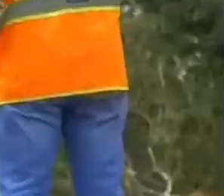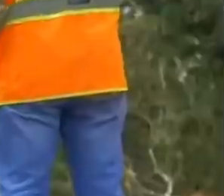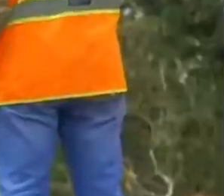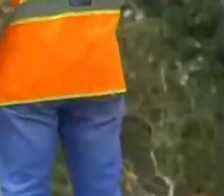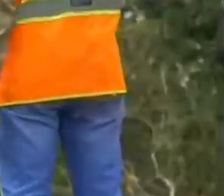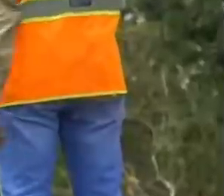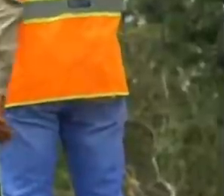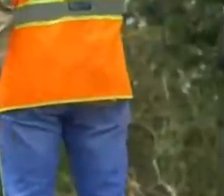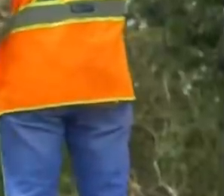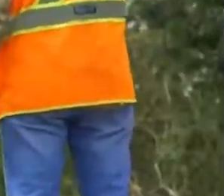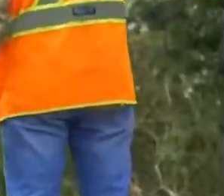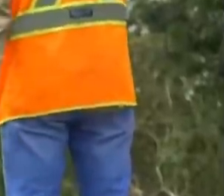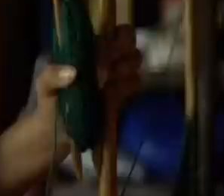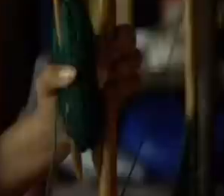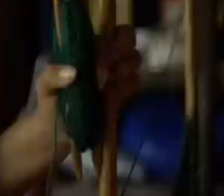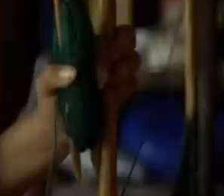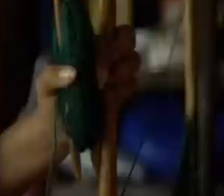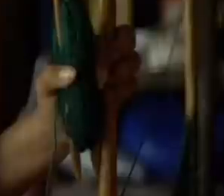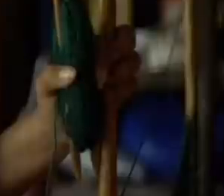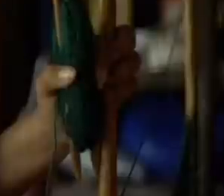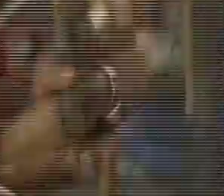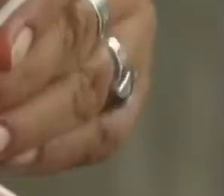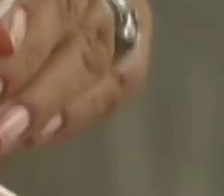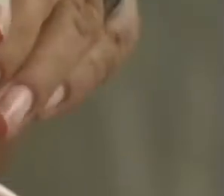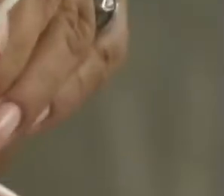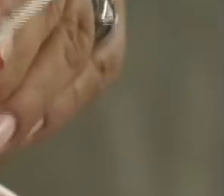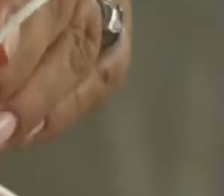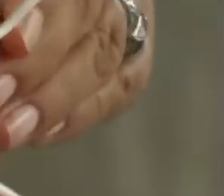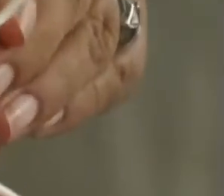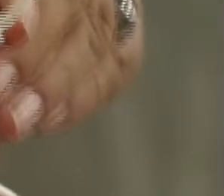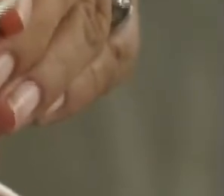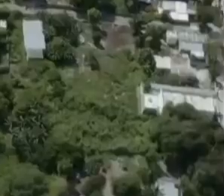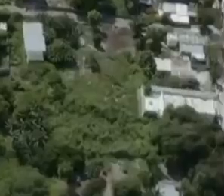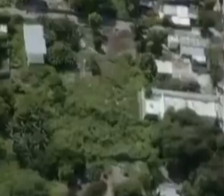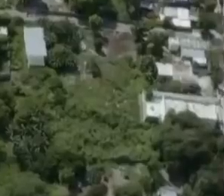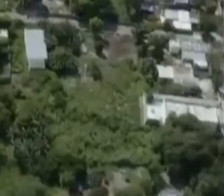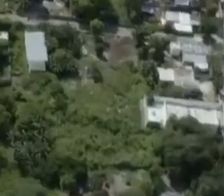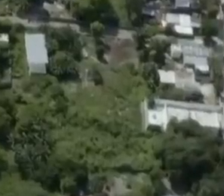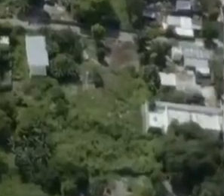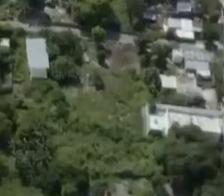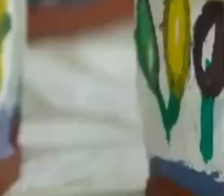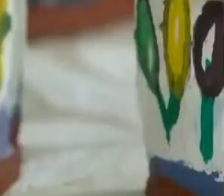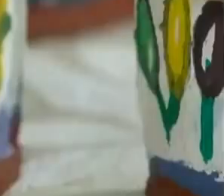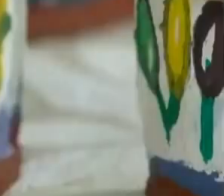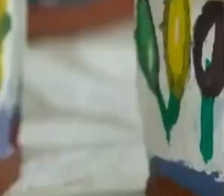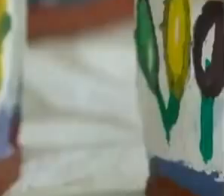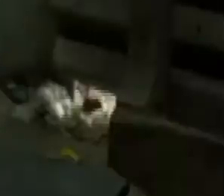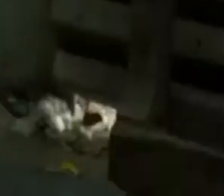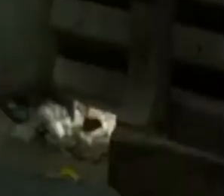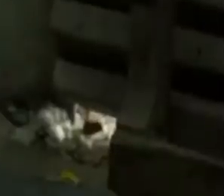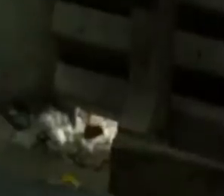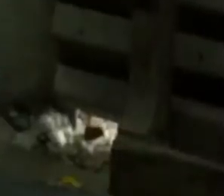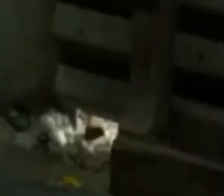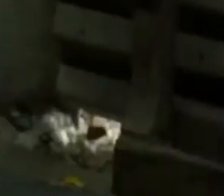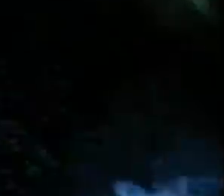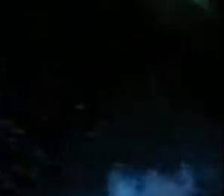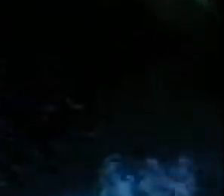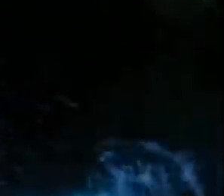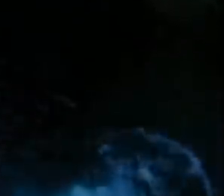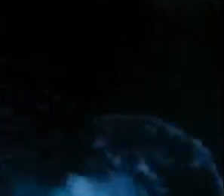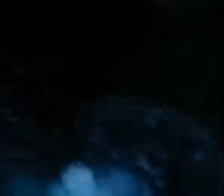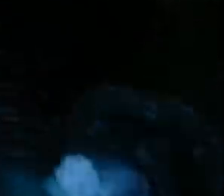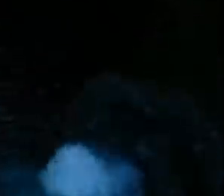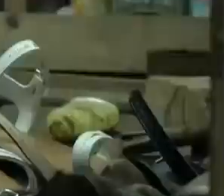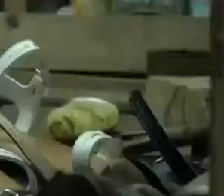El Tren Maya es más que un tren. Es un proyecto integral de desarrollo que cubre el ámbito social, cultural, económico y